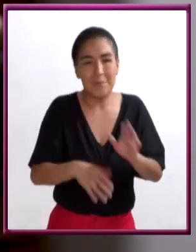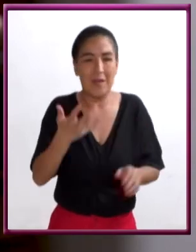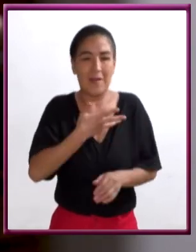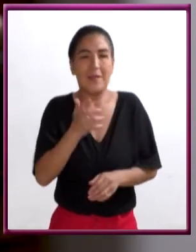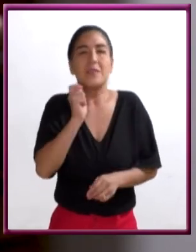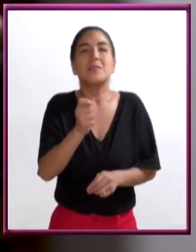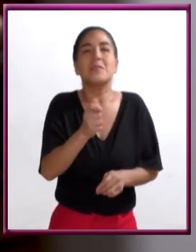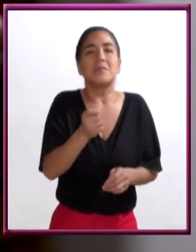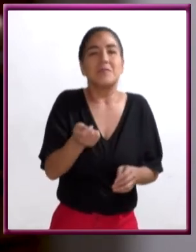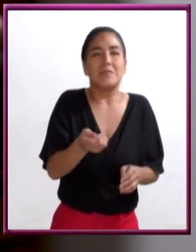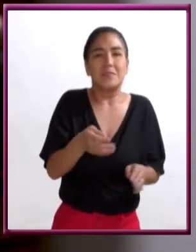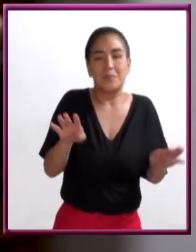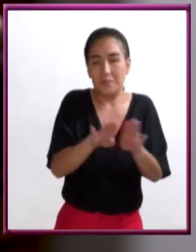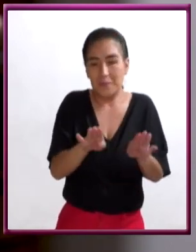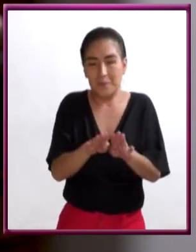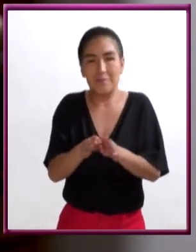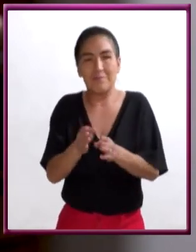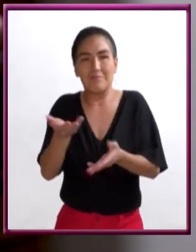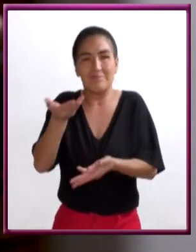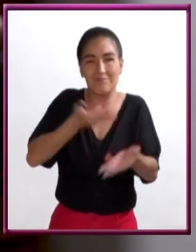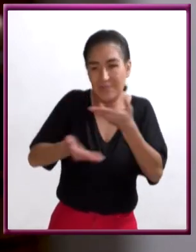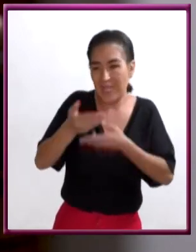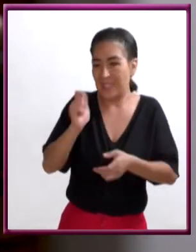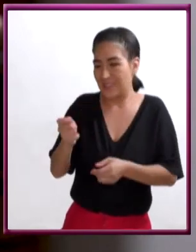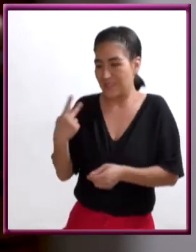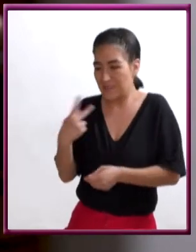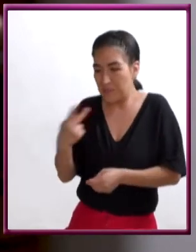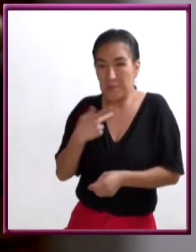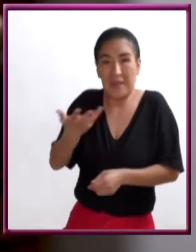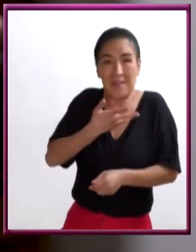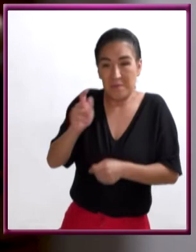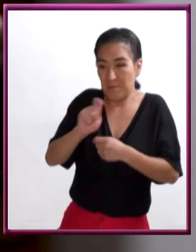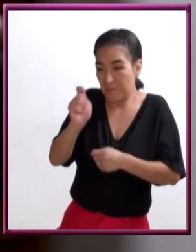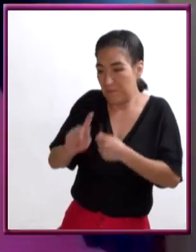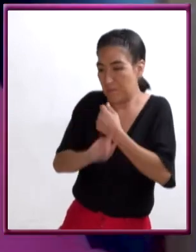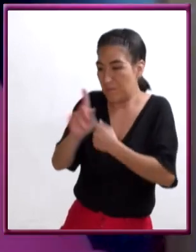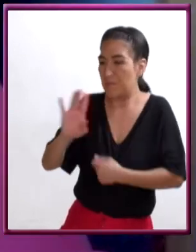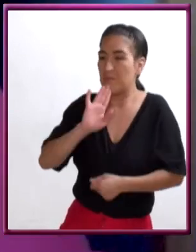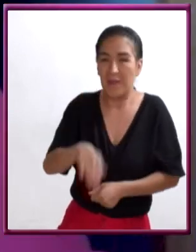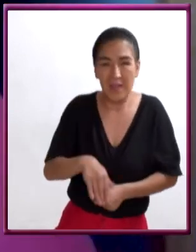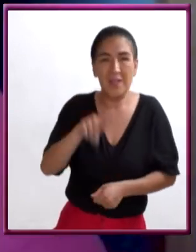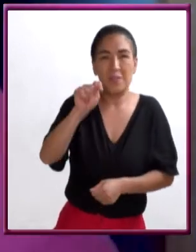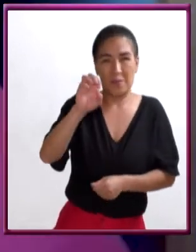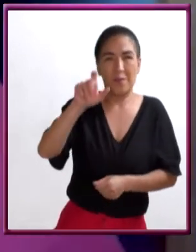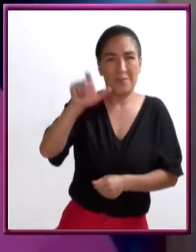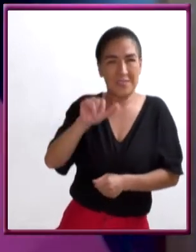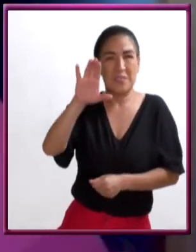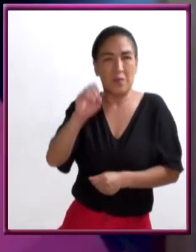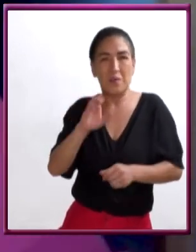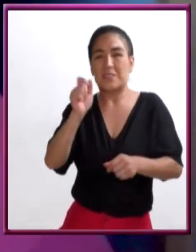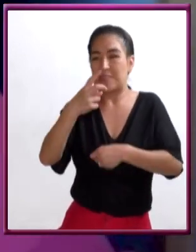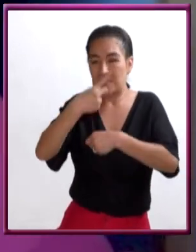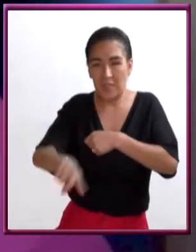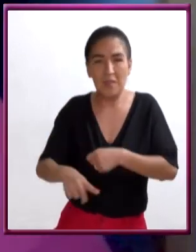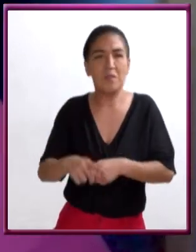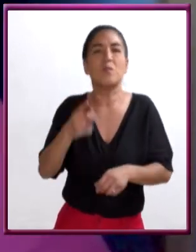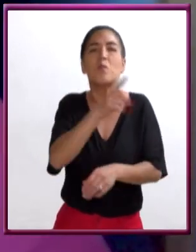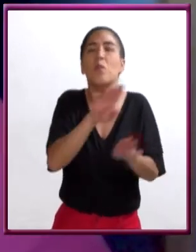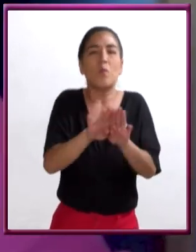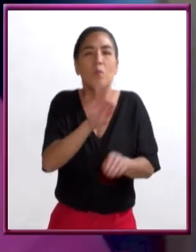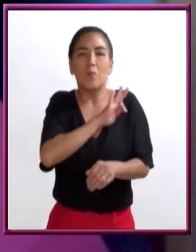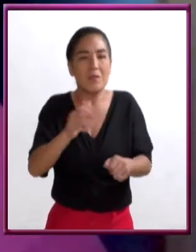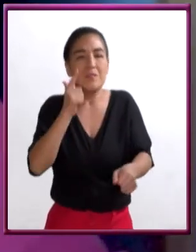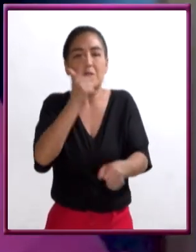la confianza en nuestra intuición para poder escoger a alguien en una relación? Yo creo que lo primero que tenemos que hacer